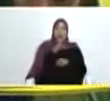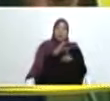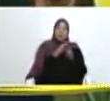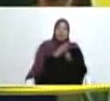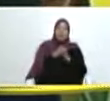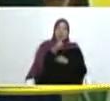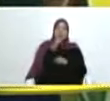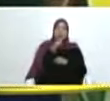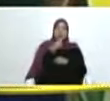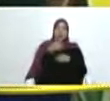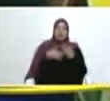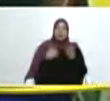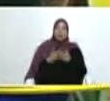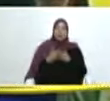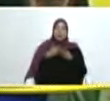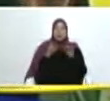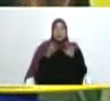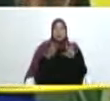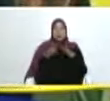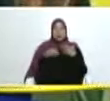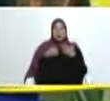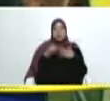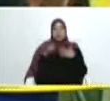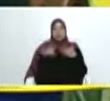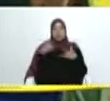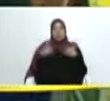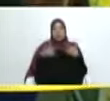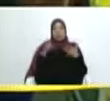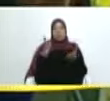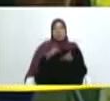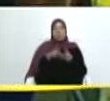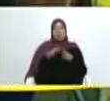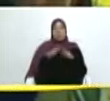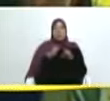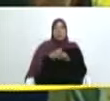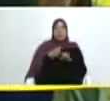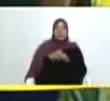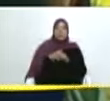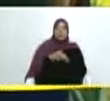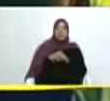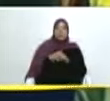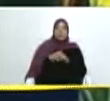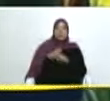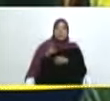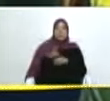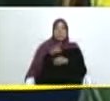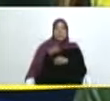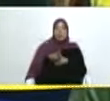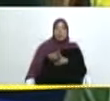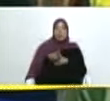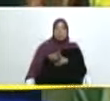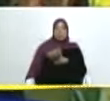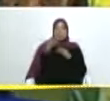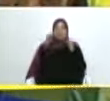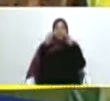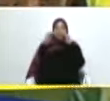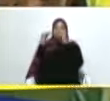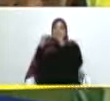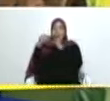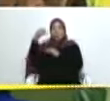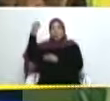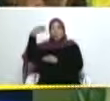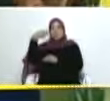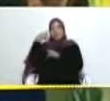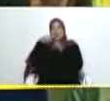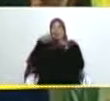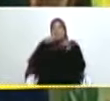en esta sexta transformación. También nos íbamos a todo lo que tiene que ver con el uso de paneles solares, el uso de energías